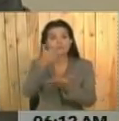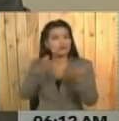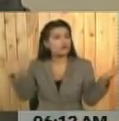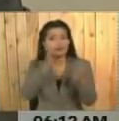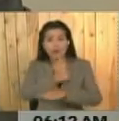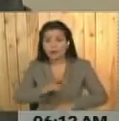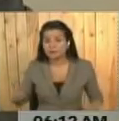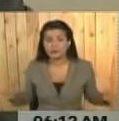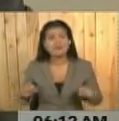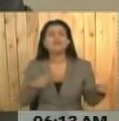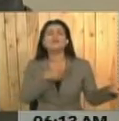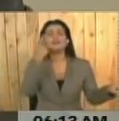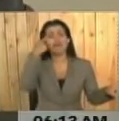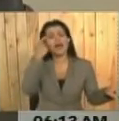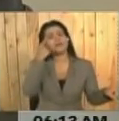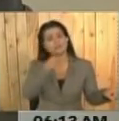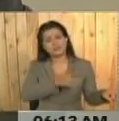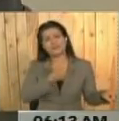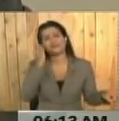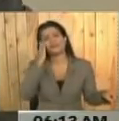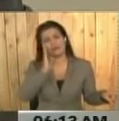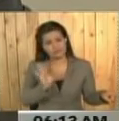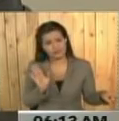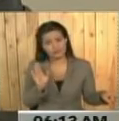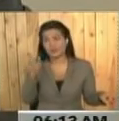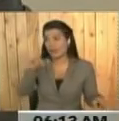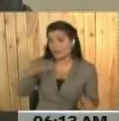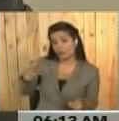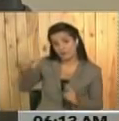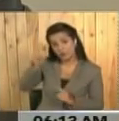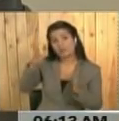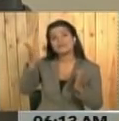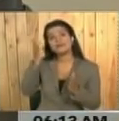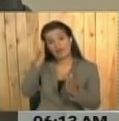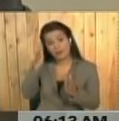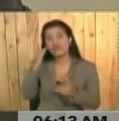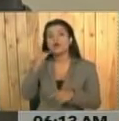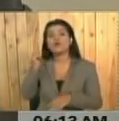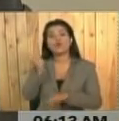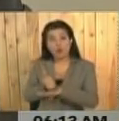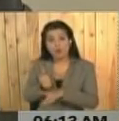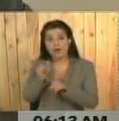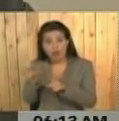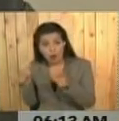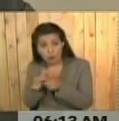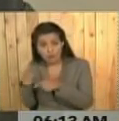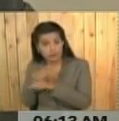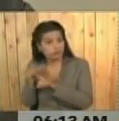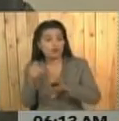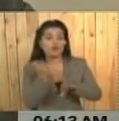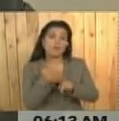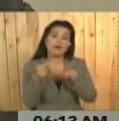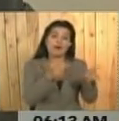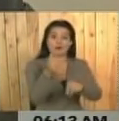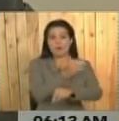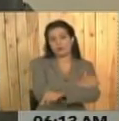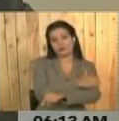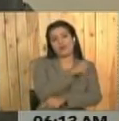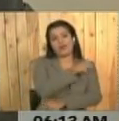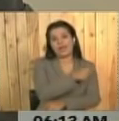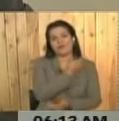pueblo sabe la mayoría del pueblo de Venezuela sabe que no hay referéndum por culpa de la in actitud de la gente de la oposición eh